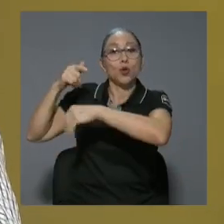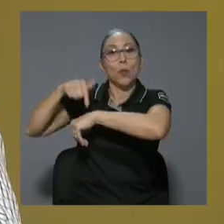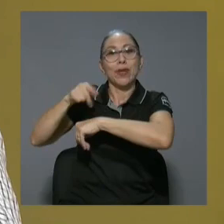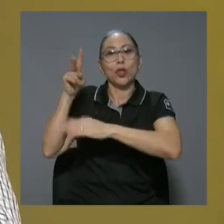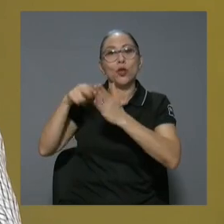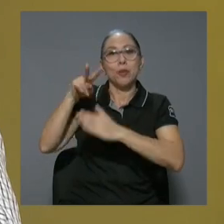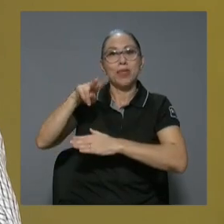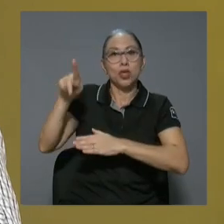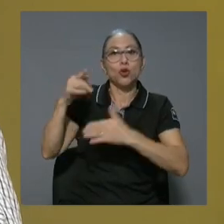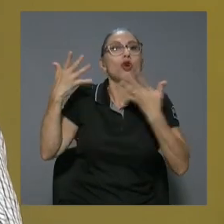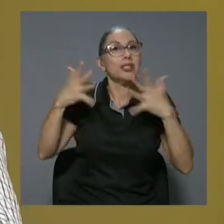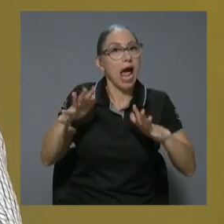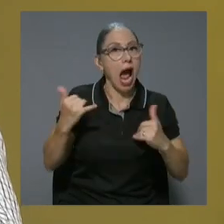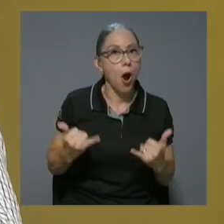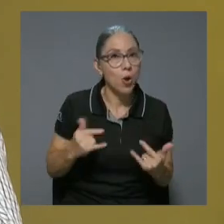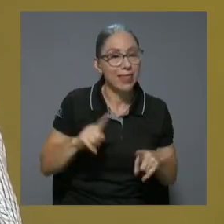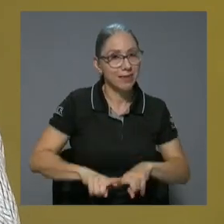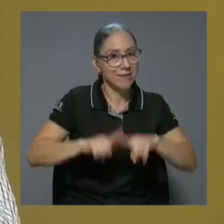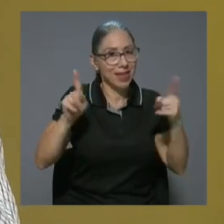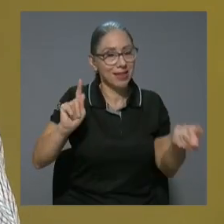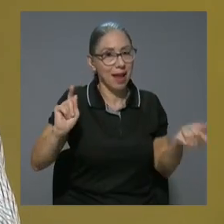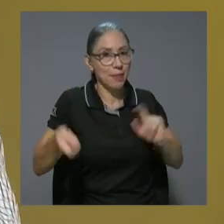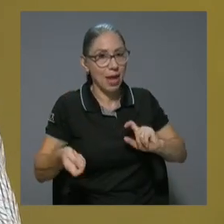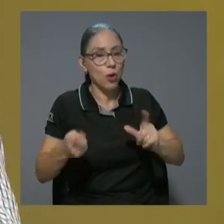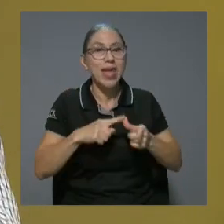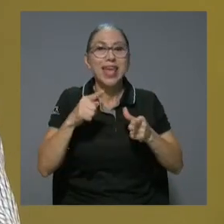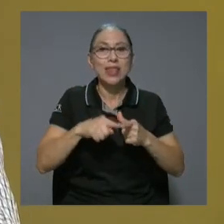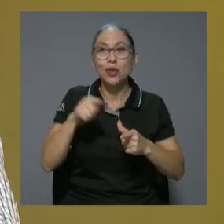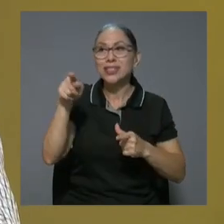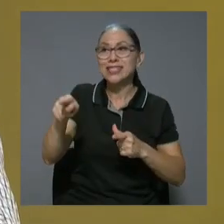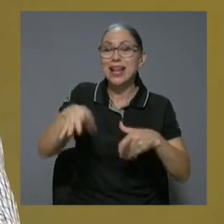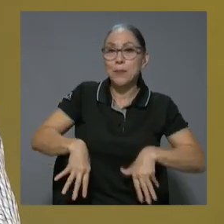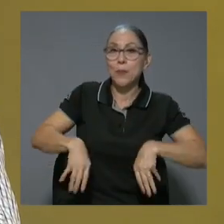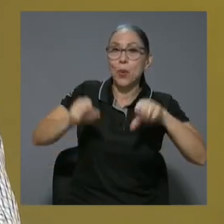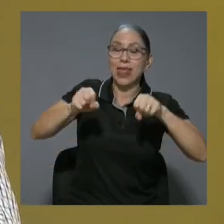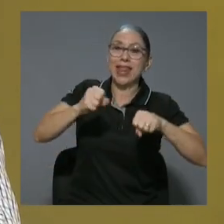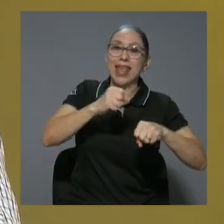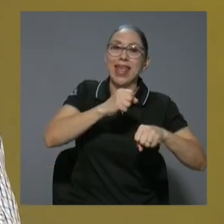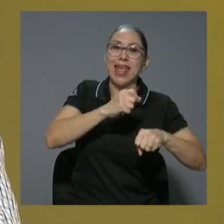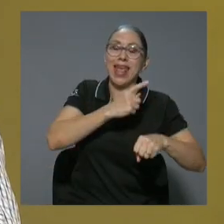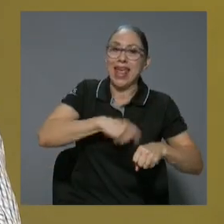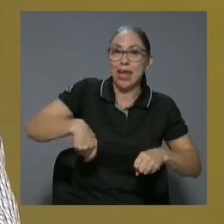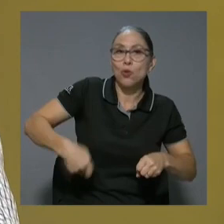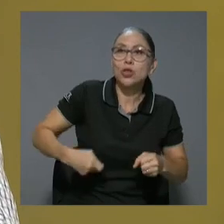enormemente. Y entonces esa obsesión del Ejecutivo por